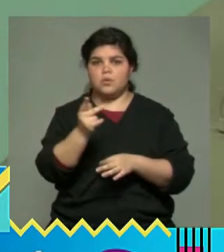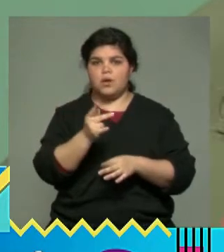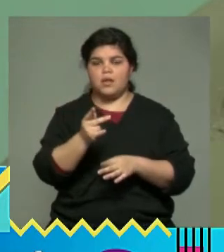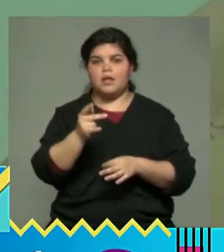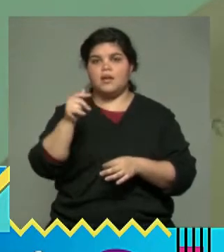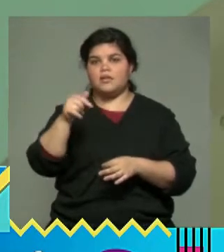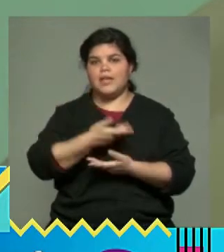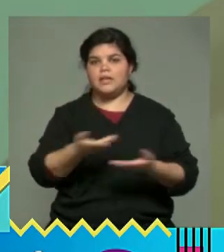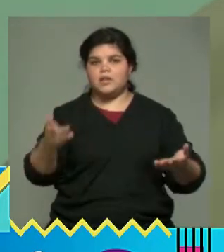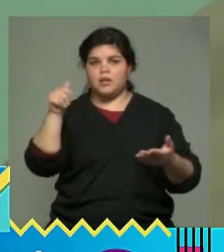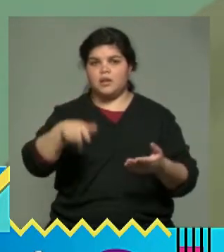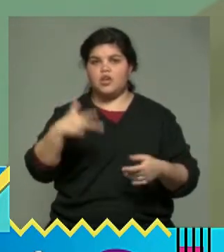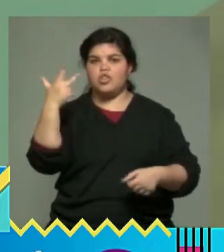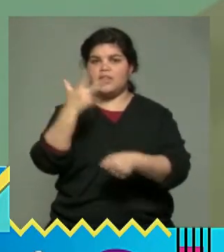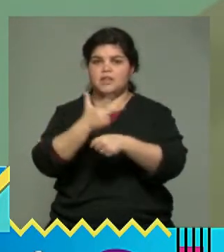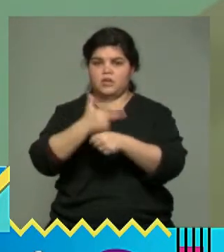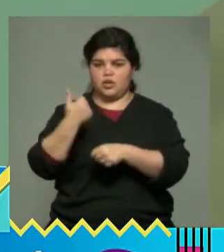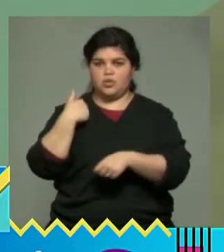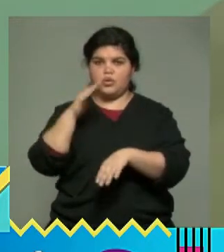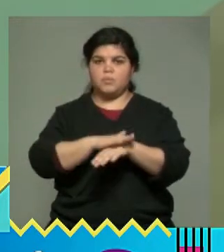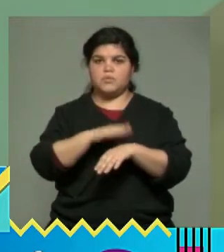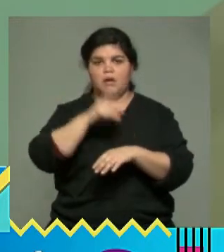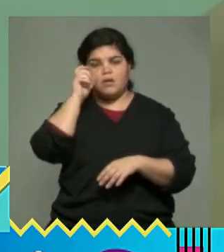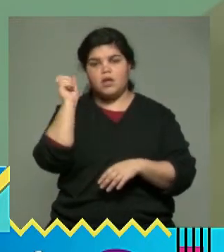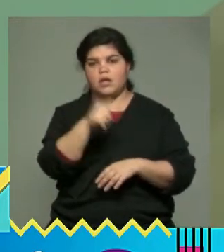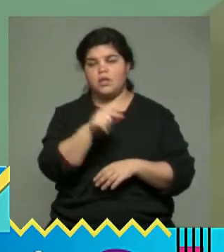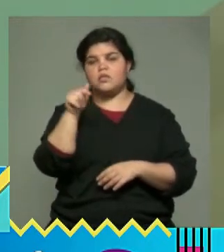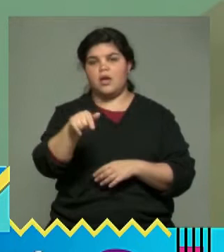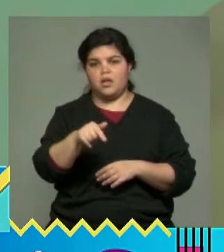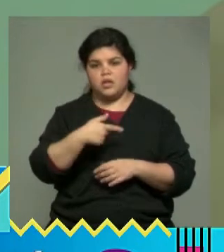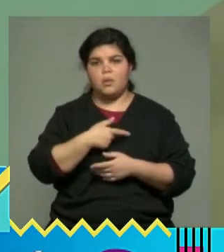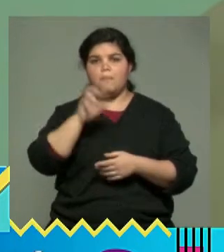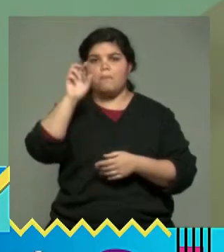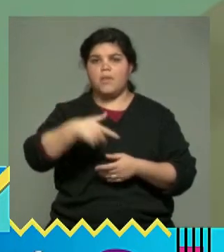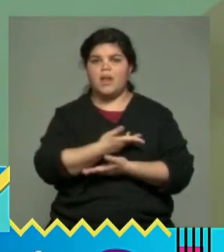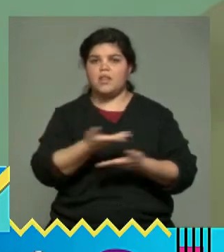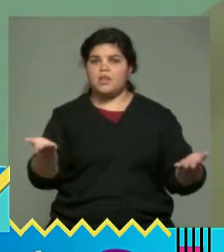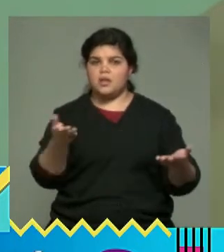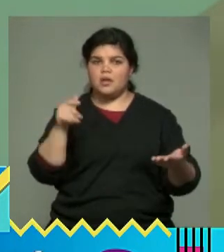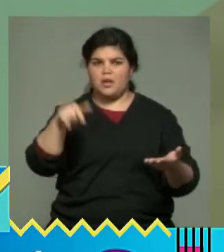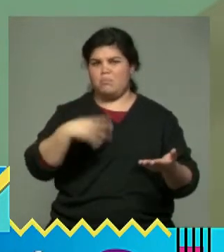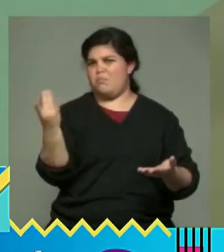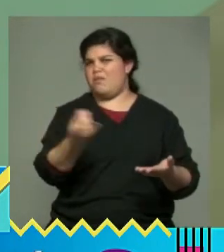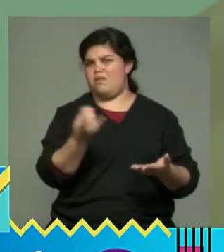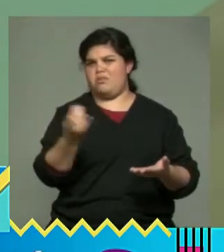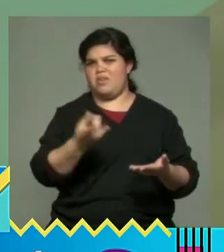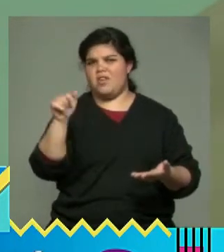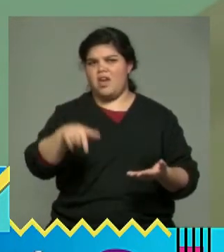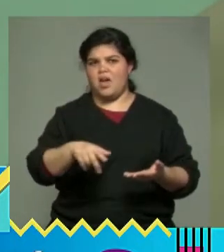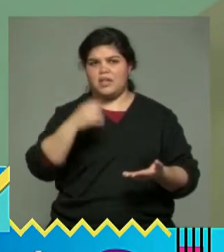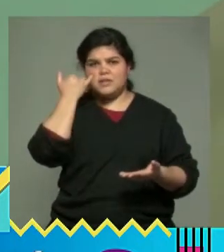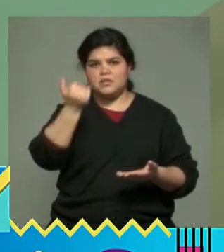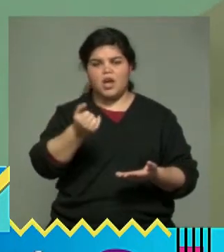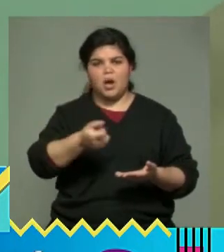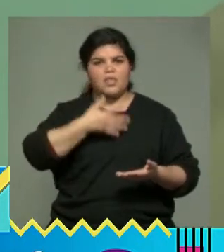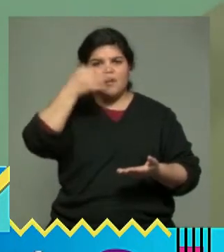sexual integral en los terciarios del Este y estamos a cargo de una política integral. No se está realizando, es mentira que hay una política seria